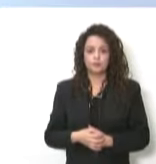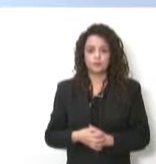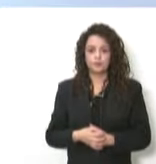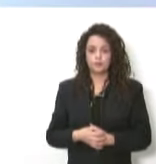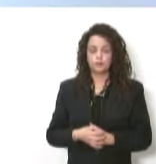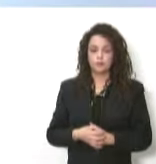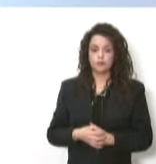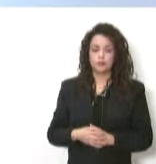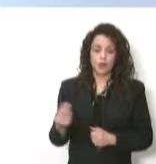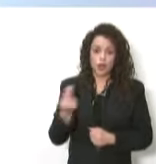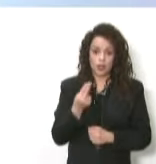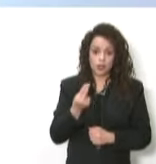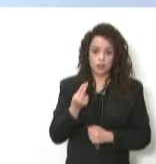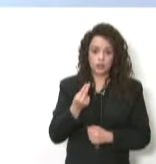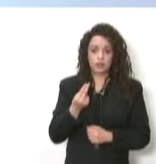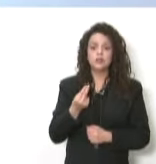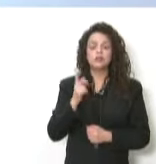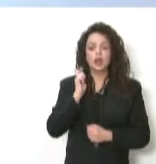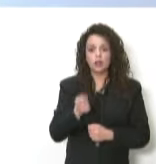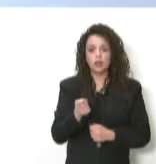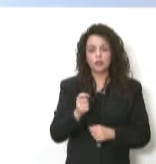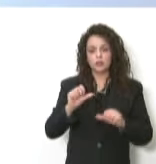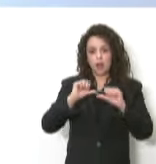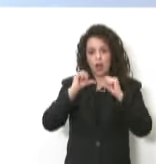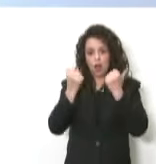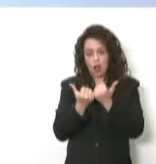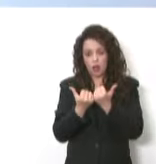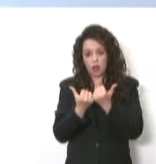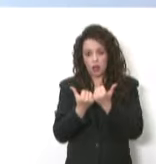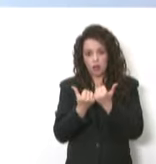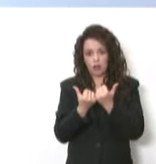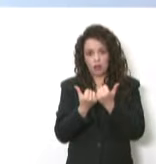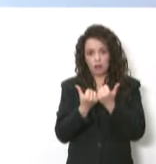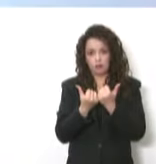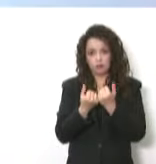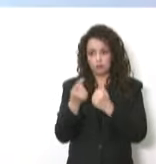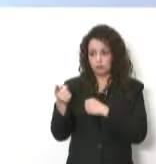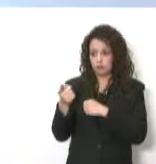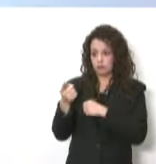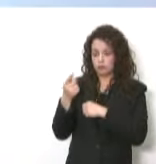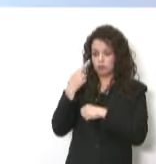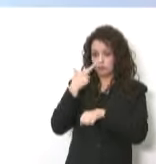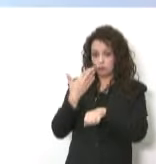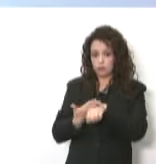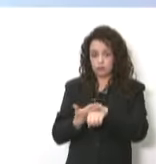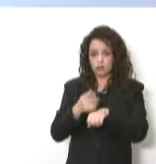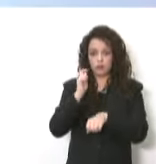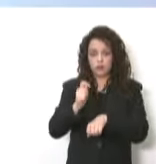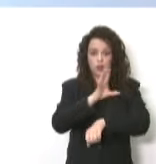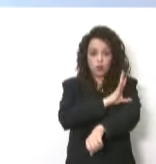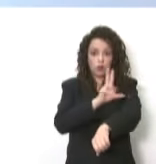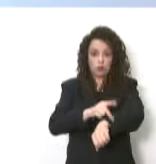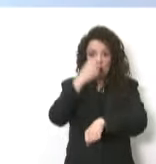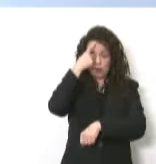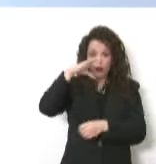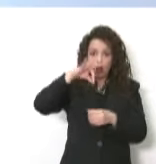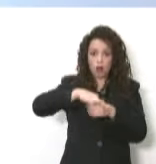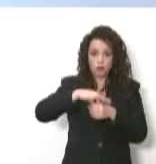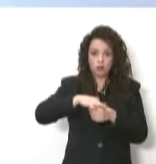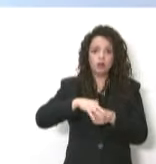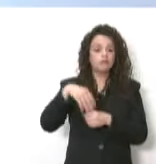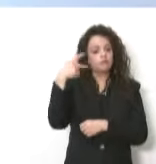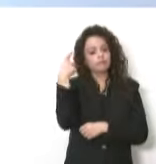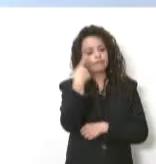con un evento que debe coordinar el área que lleva la coordinación de lo electoral, me refiero, para los partidos